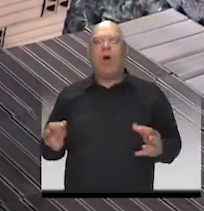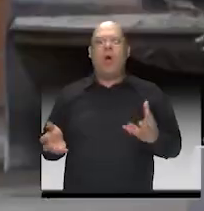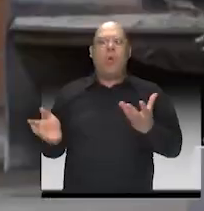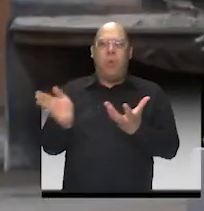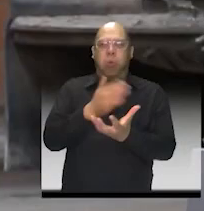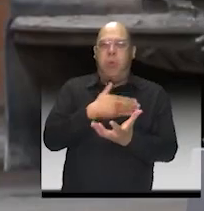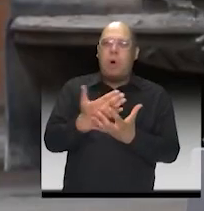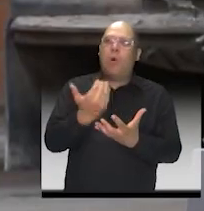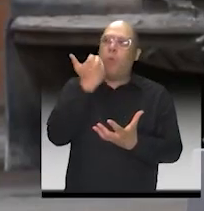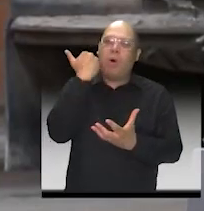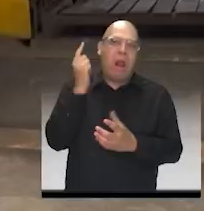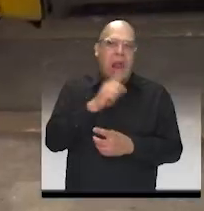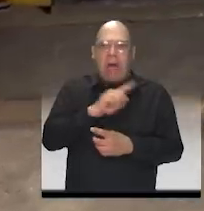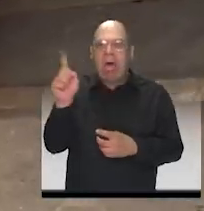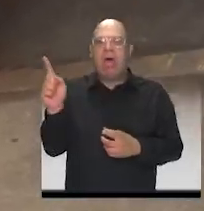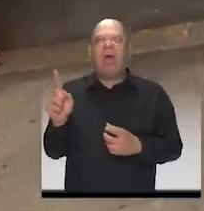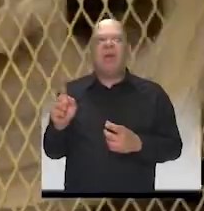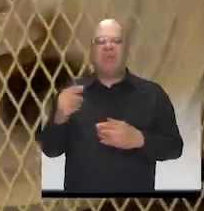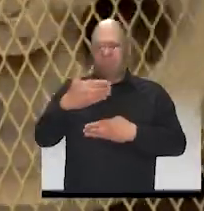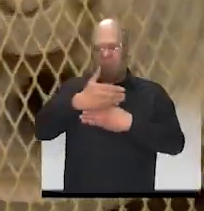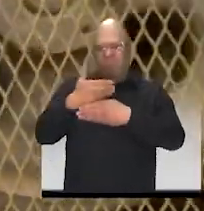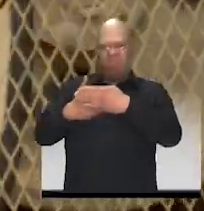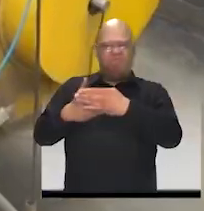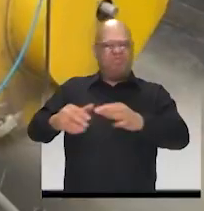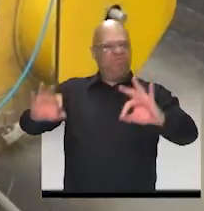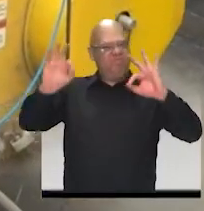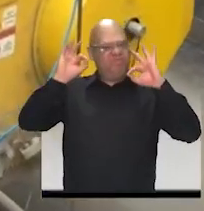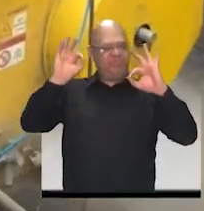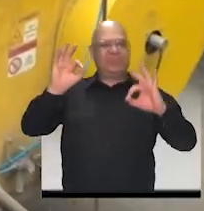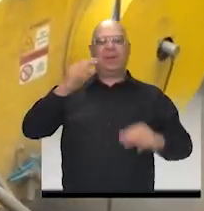y una mejor calidad del ladrillo.